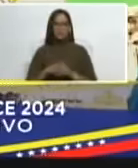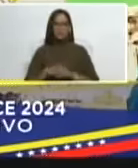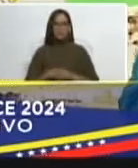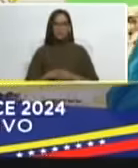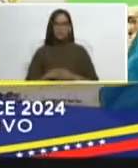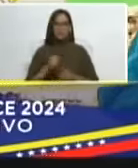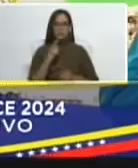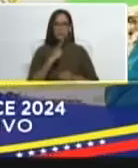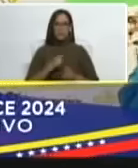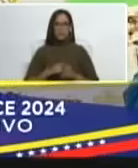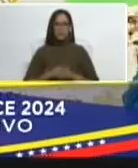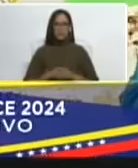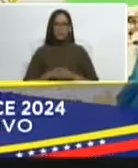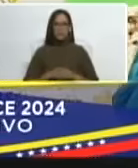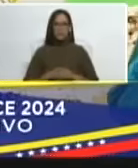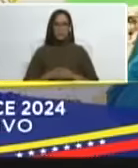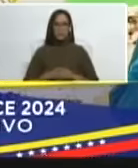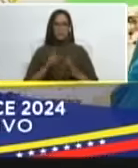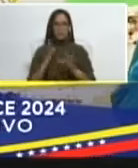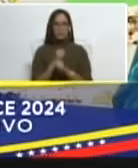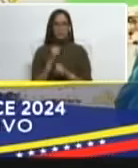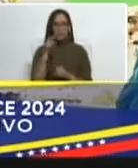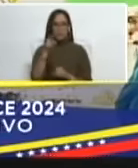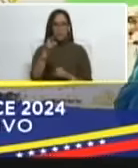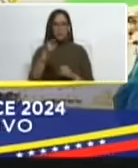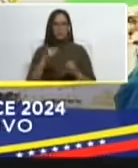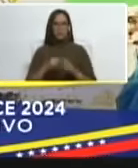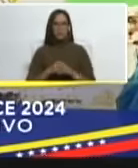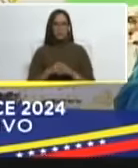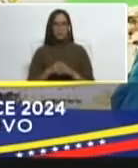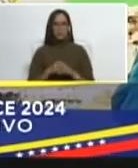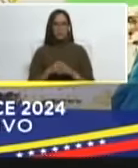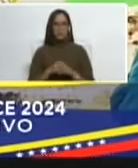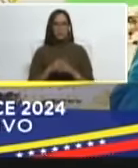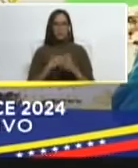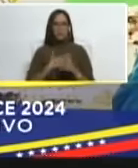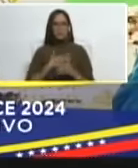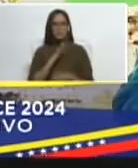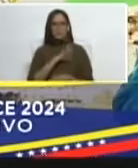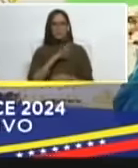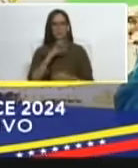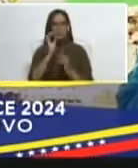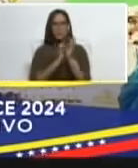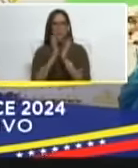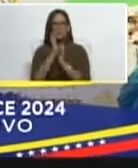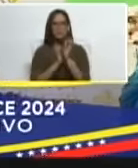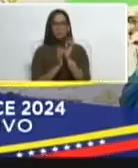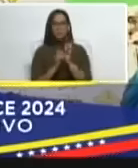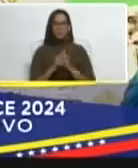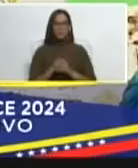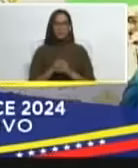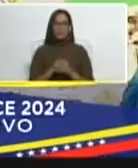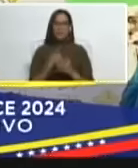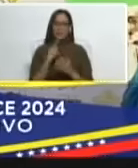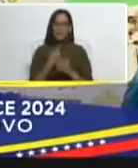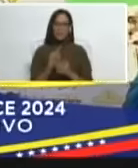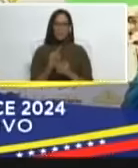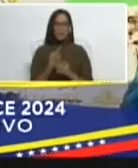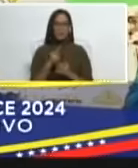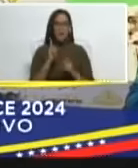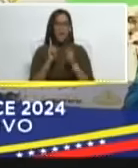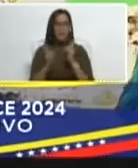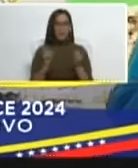Y dijo, creo en ti, oh mi Señor Jesús. Así le digo a aquellos que no